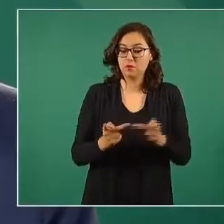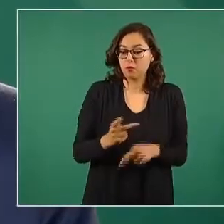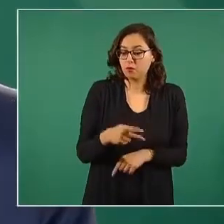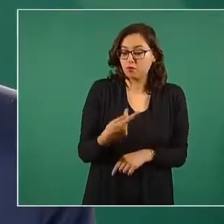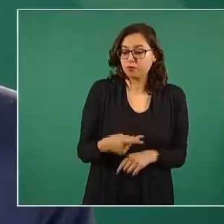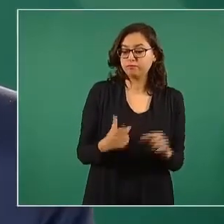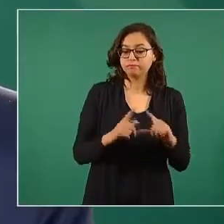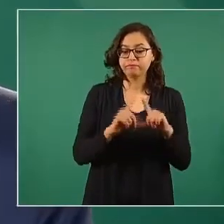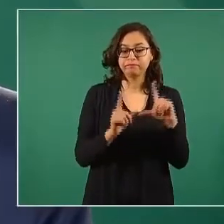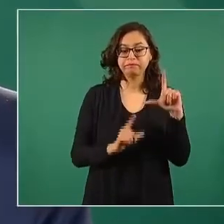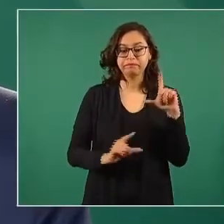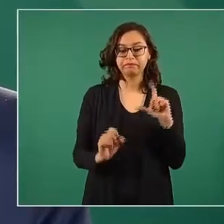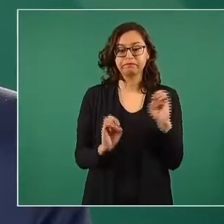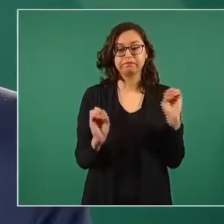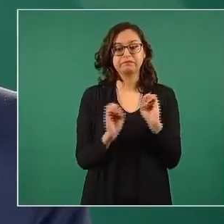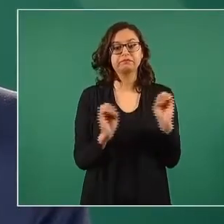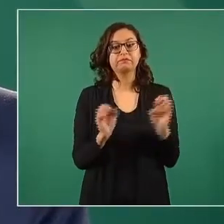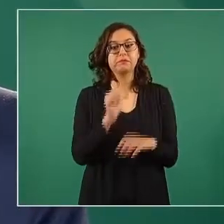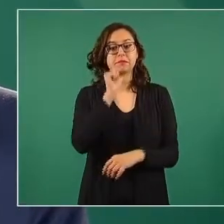propio.